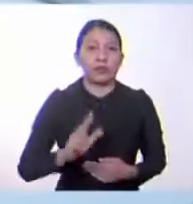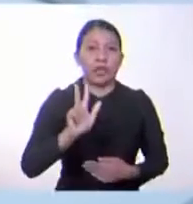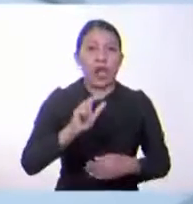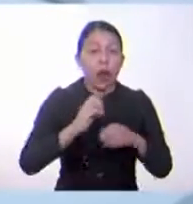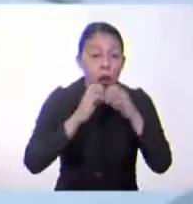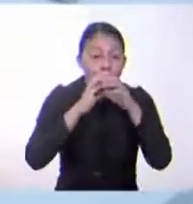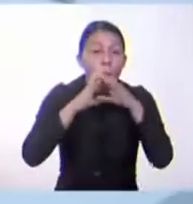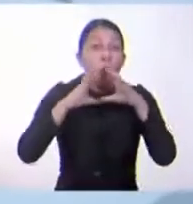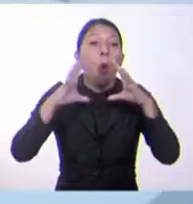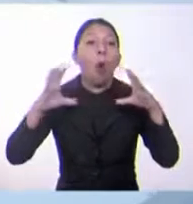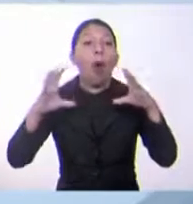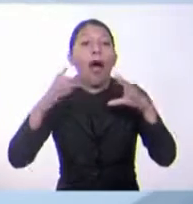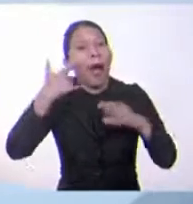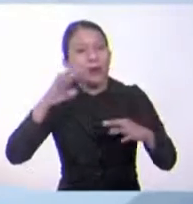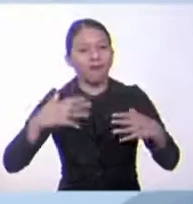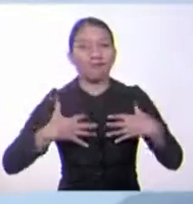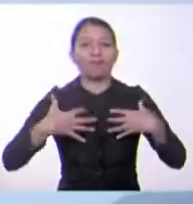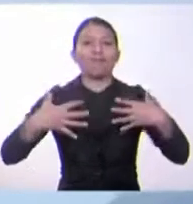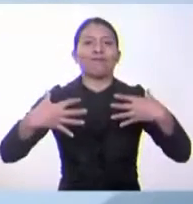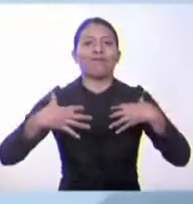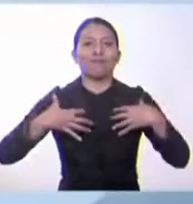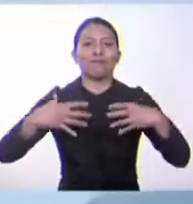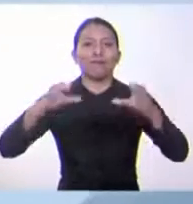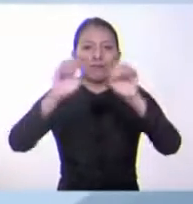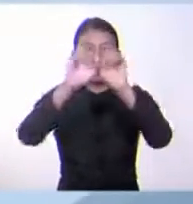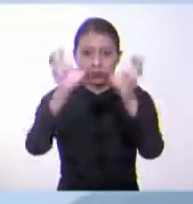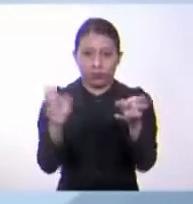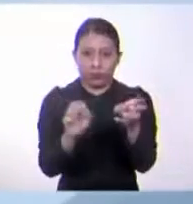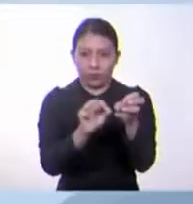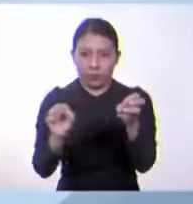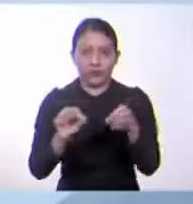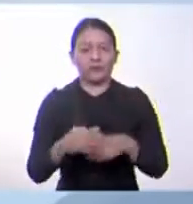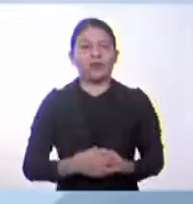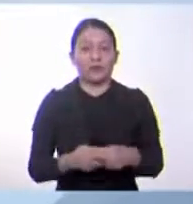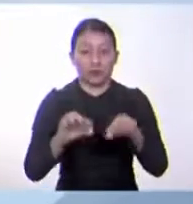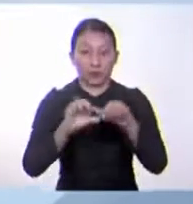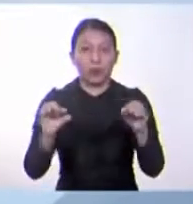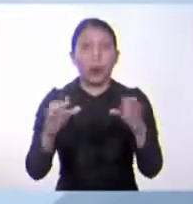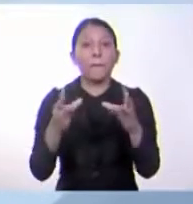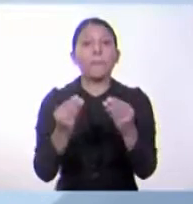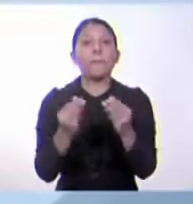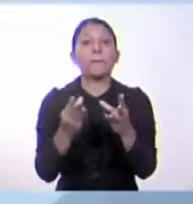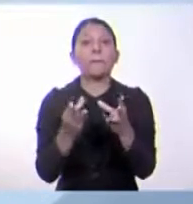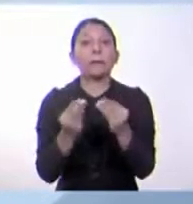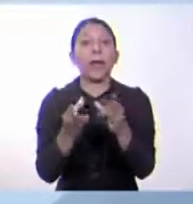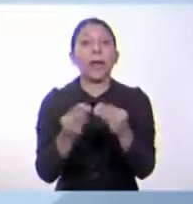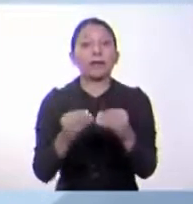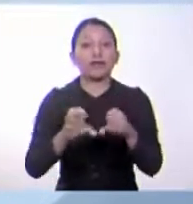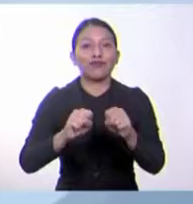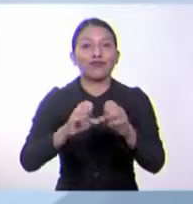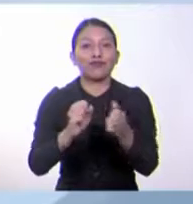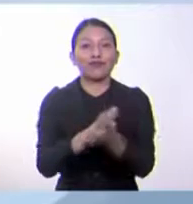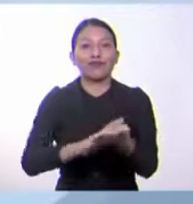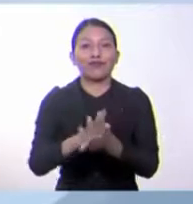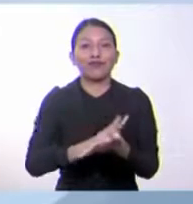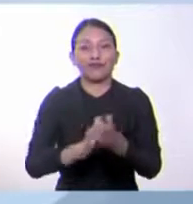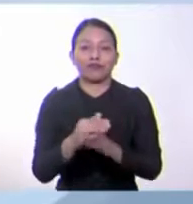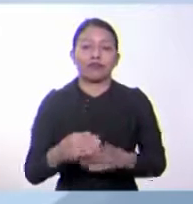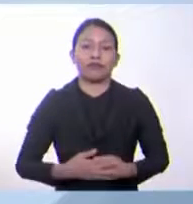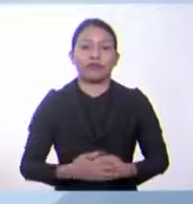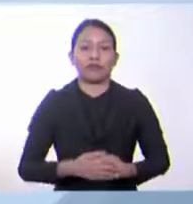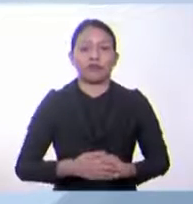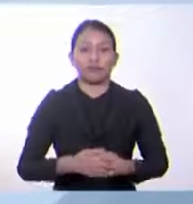el diafragma, un trozo de plastilina, 2 pajillas que pueden ser rectas o con estos anillos como tú los